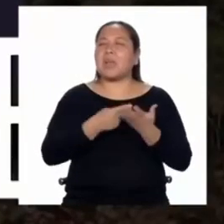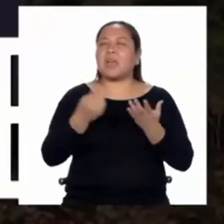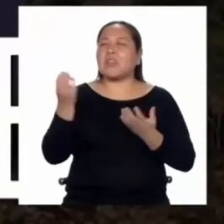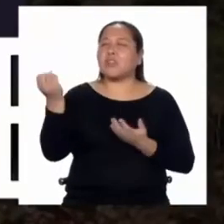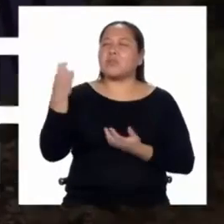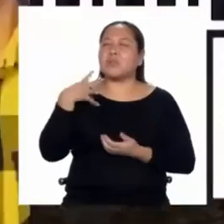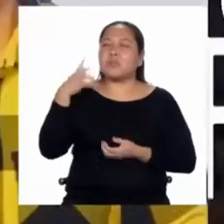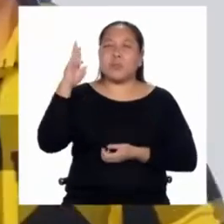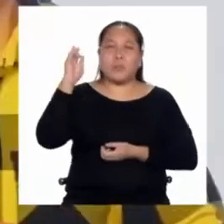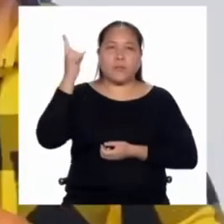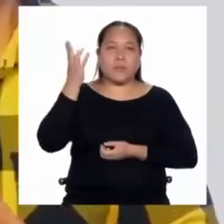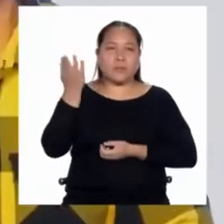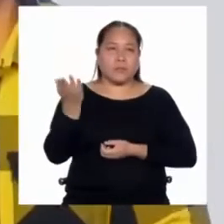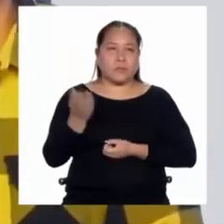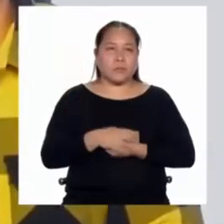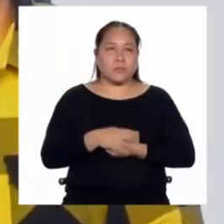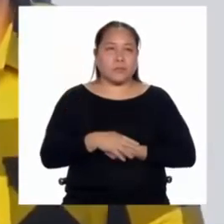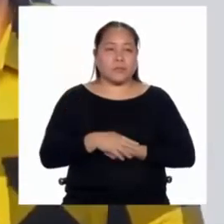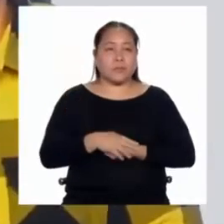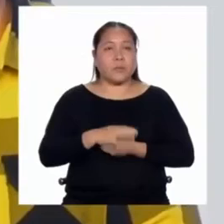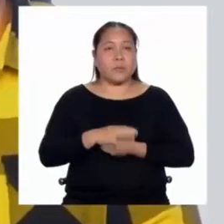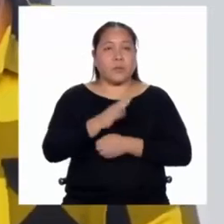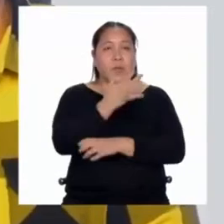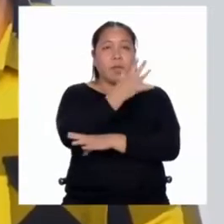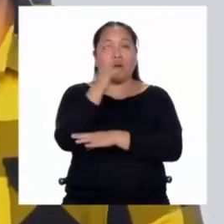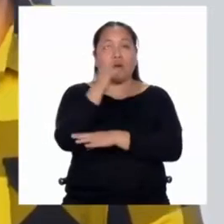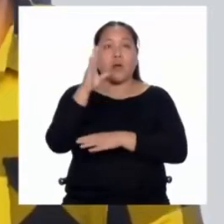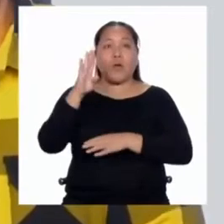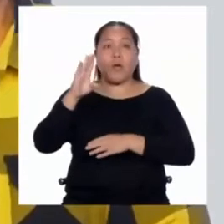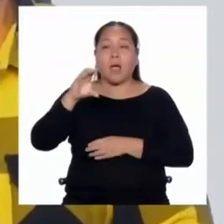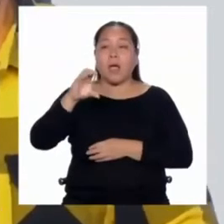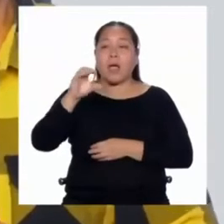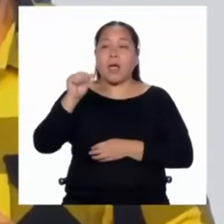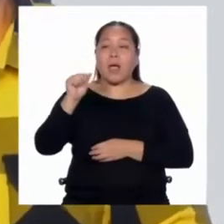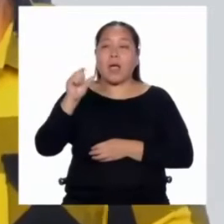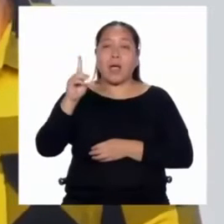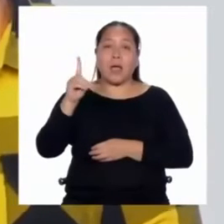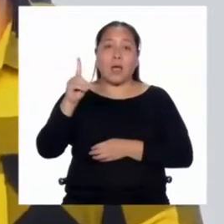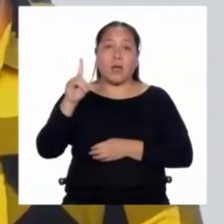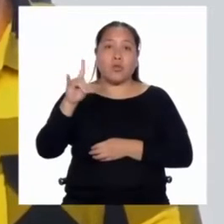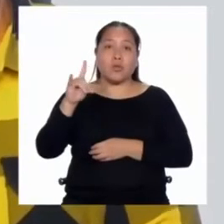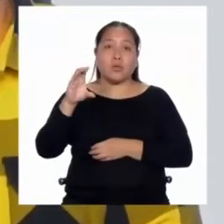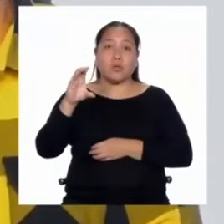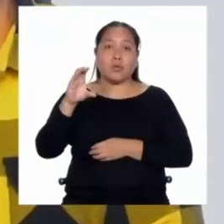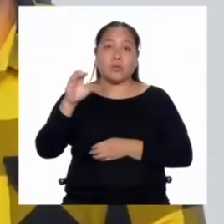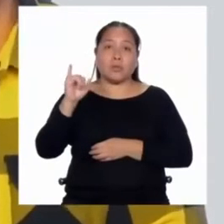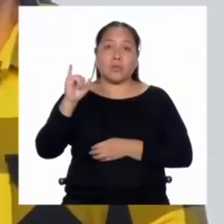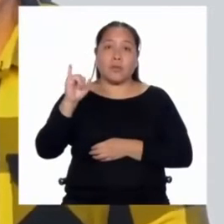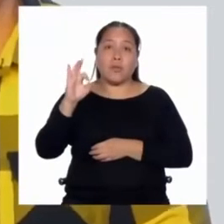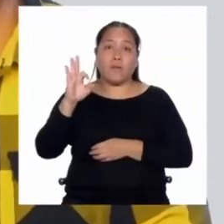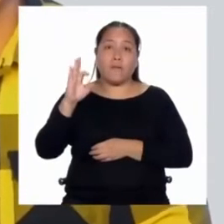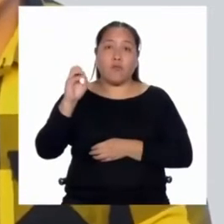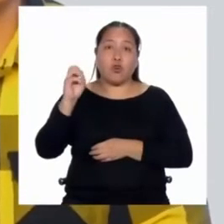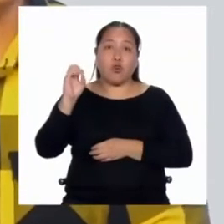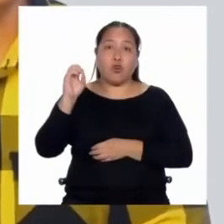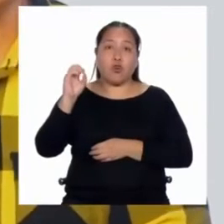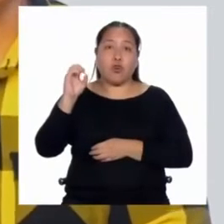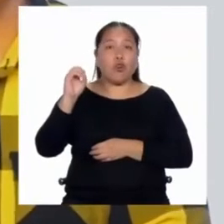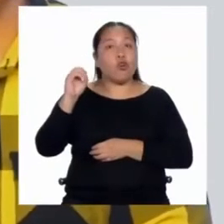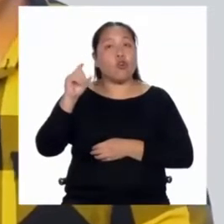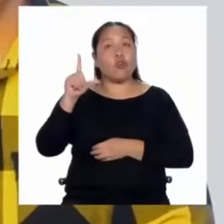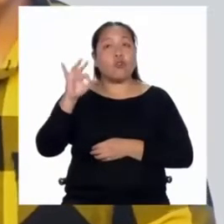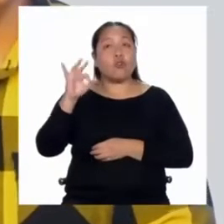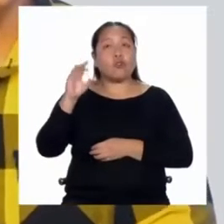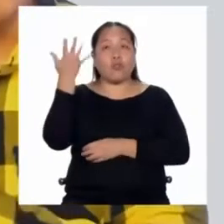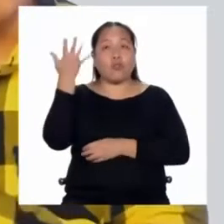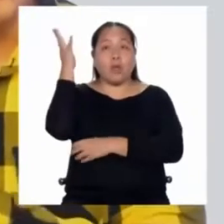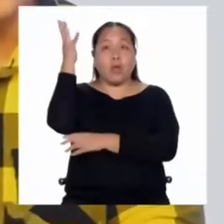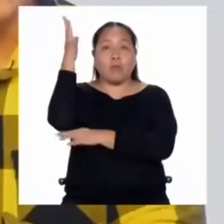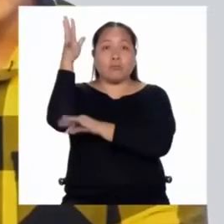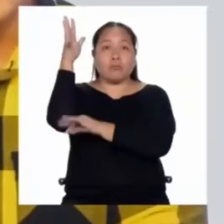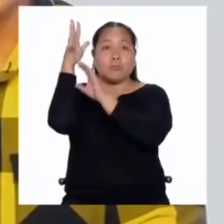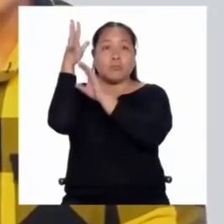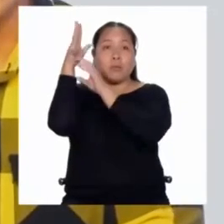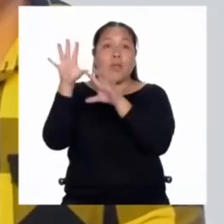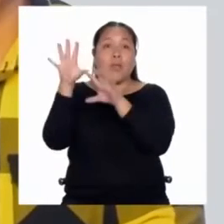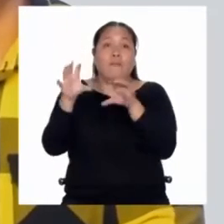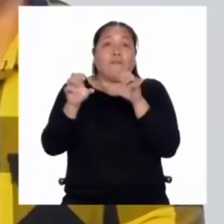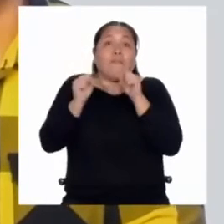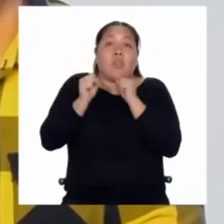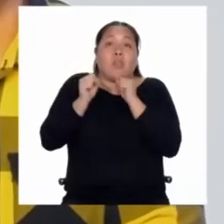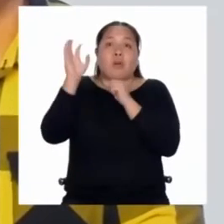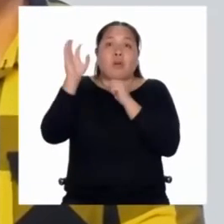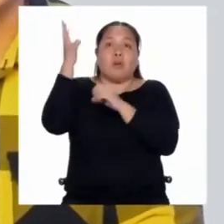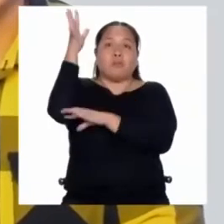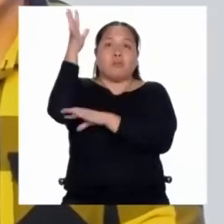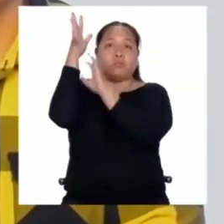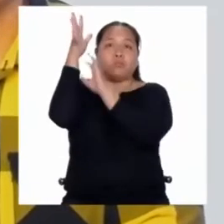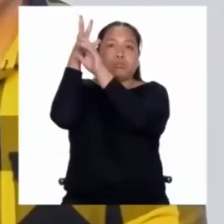sobre esto. Los bosques caducifolios son árboles que pierden sus hojas durante el invierno. Cuando las